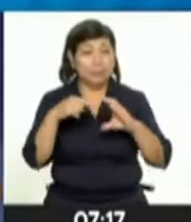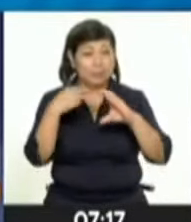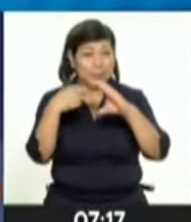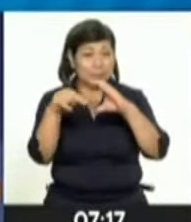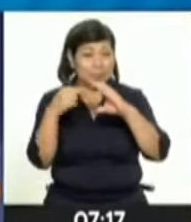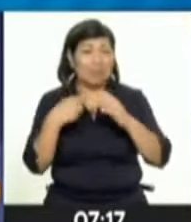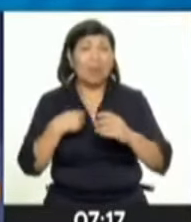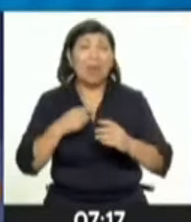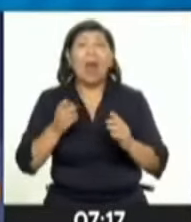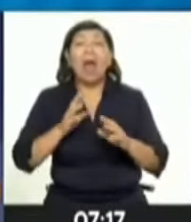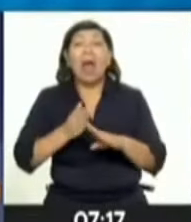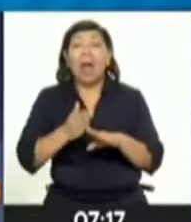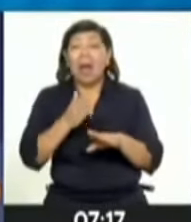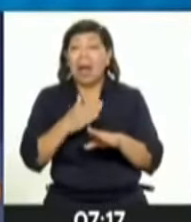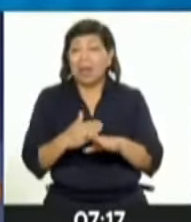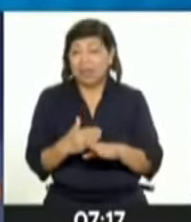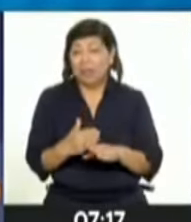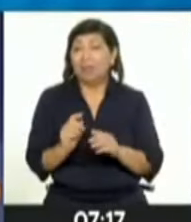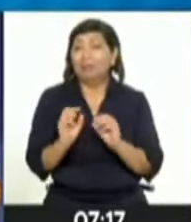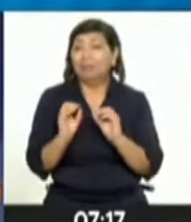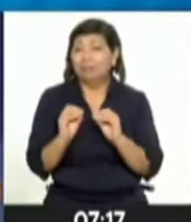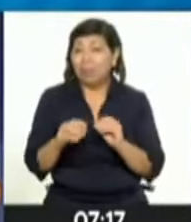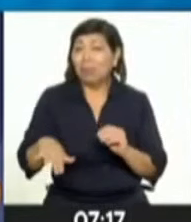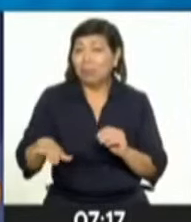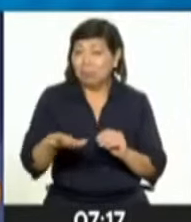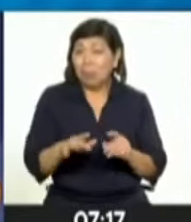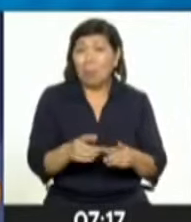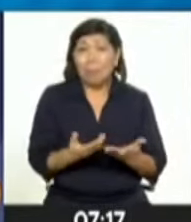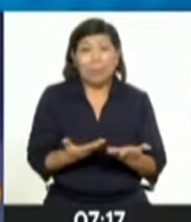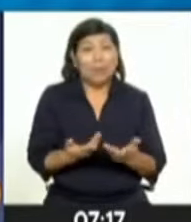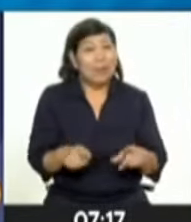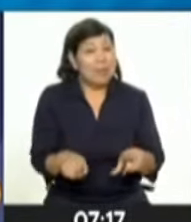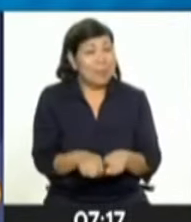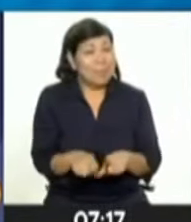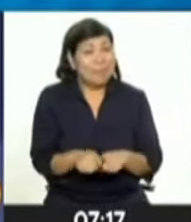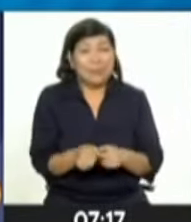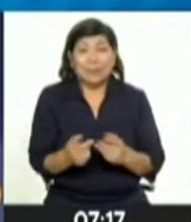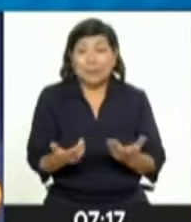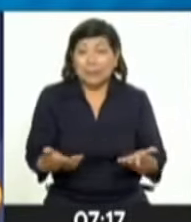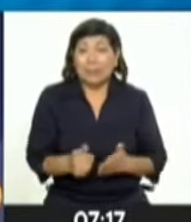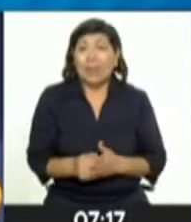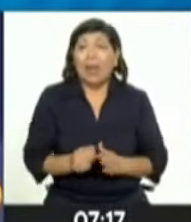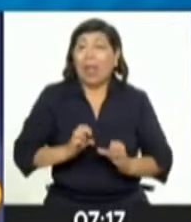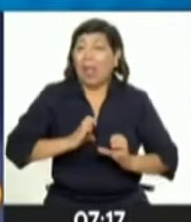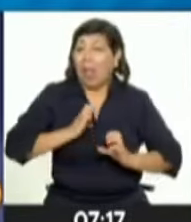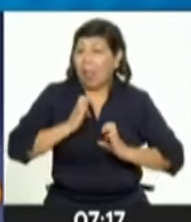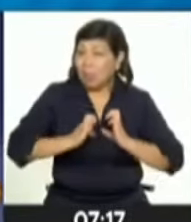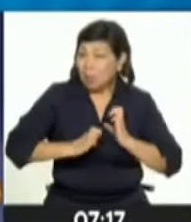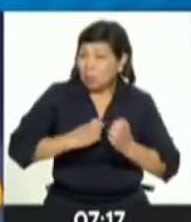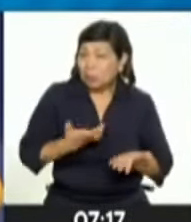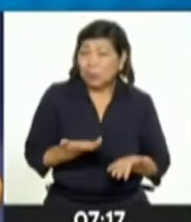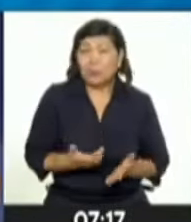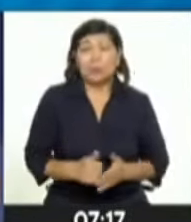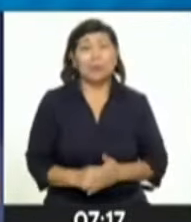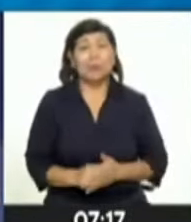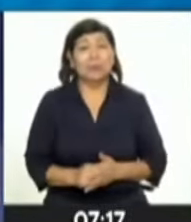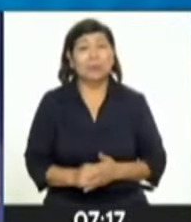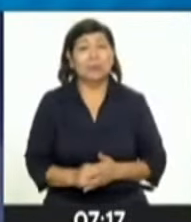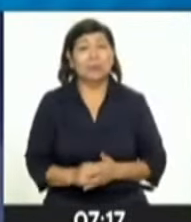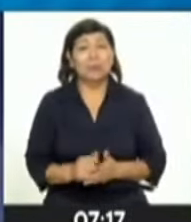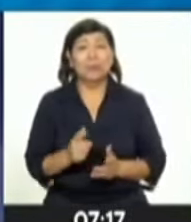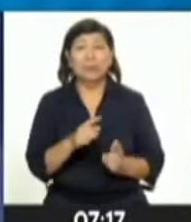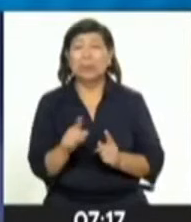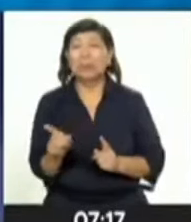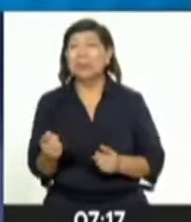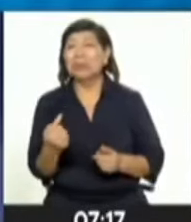de estas campañas. Y como yo decía, la violencia también puede ser una violencia emocional, ¿no? El hecho de rodear a un